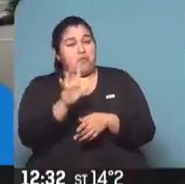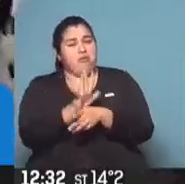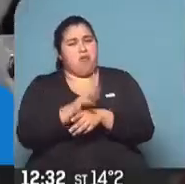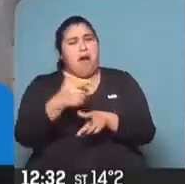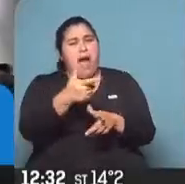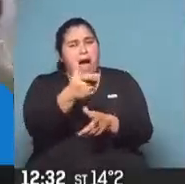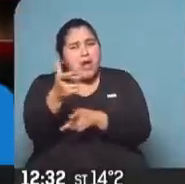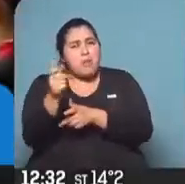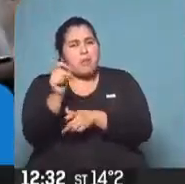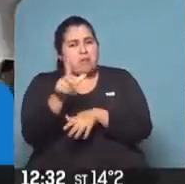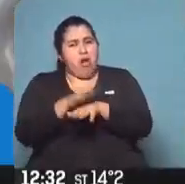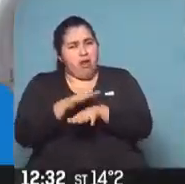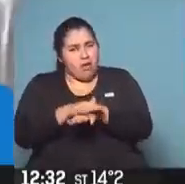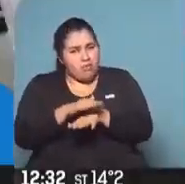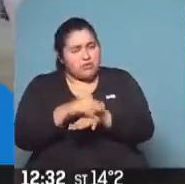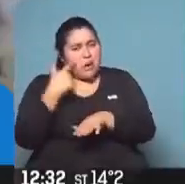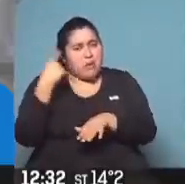a la película